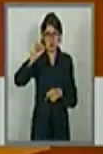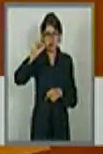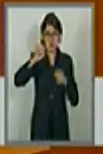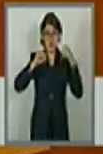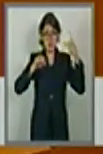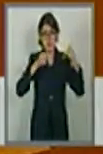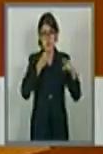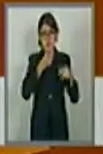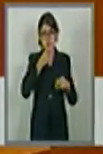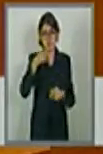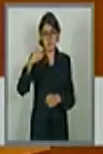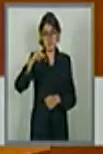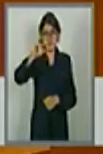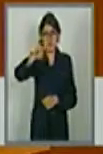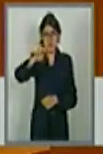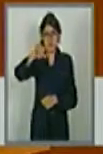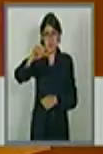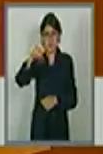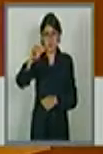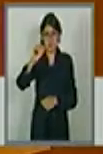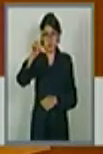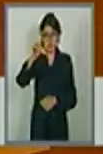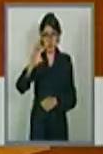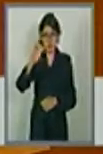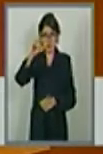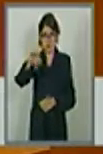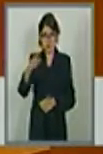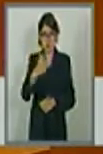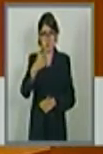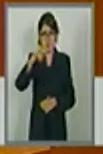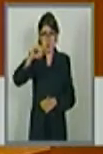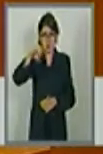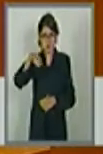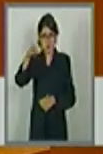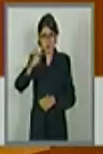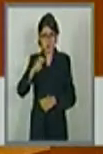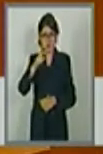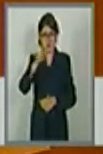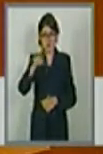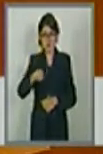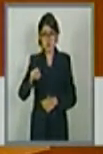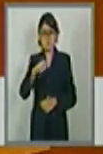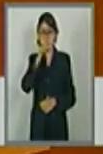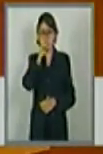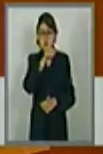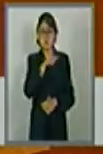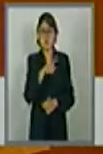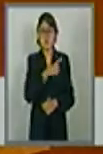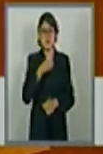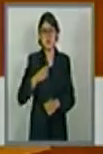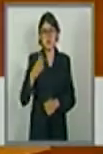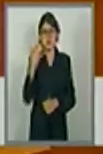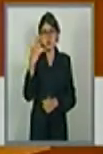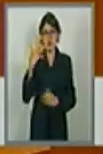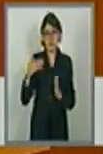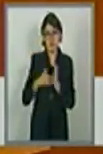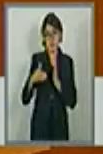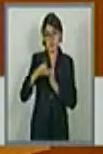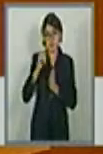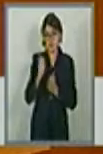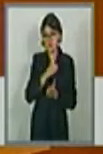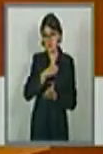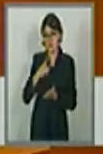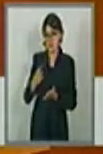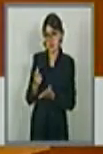Vancouver Napoleón Gómez Urrutia, debe pagar 54 millones de dólares a trabajadores que contribuyeron con